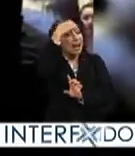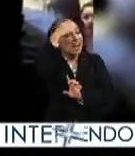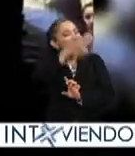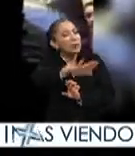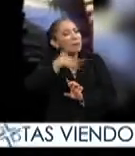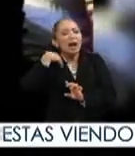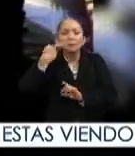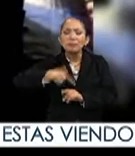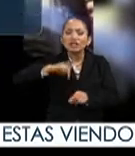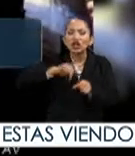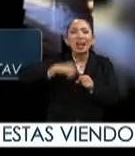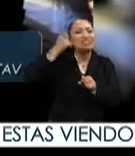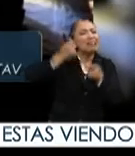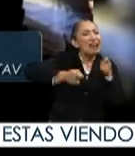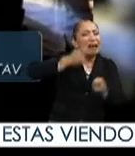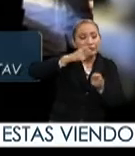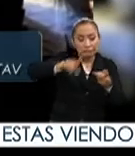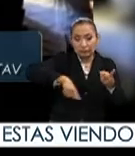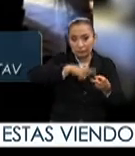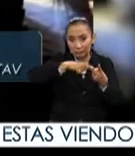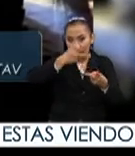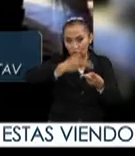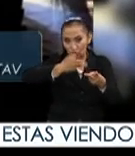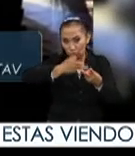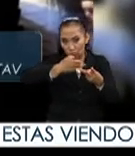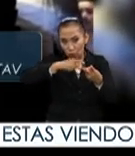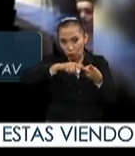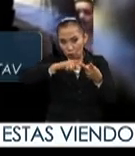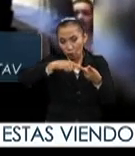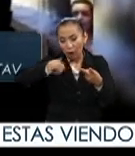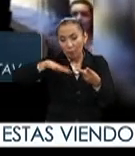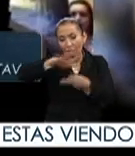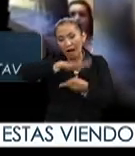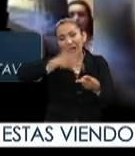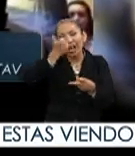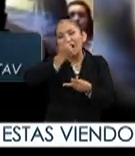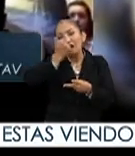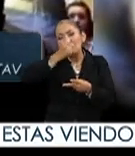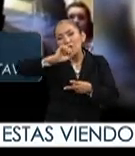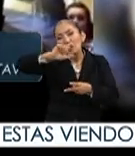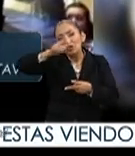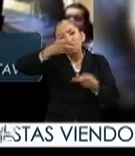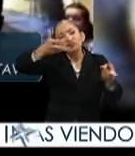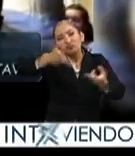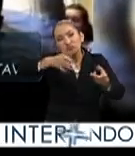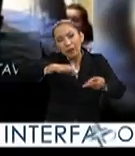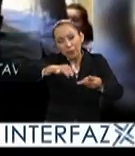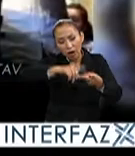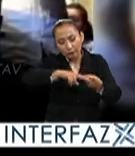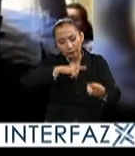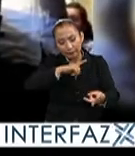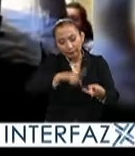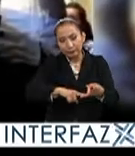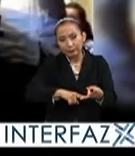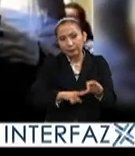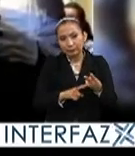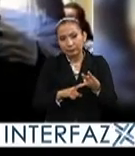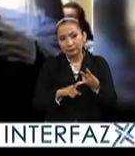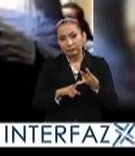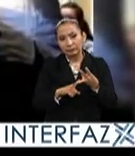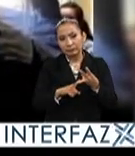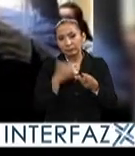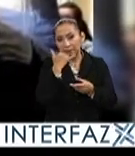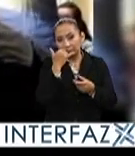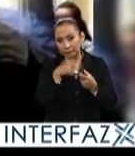más a nivel personal. El segundo taller tiene que ver con el ámbito académico profesional y ese es